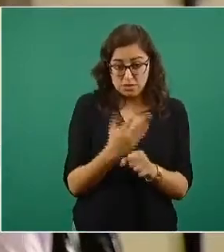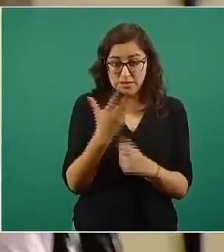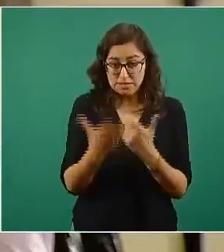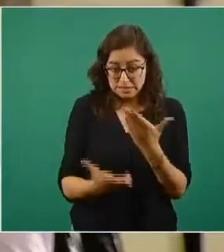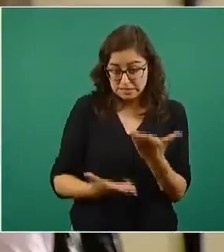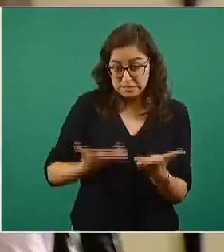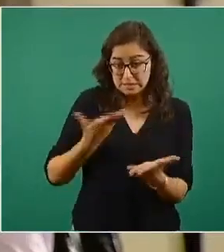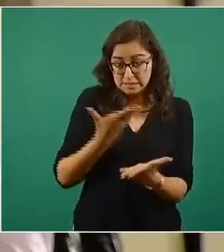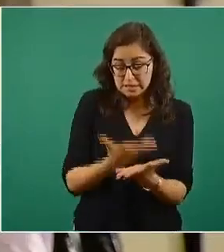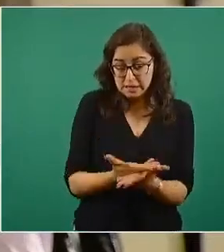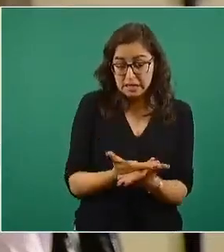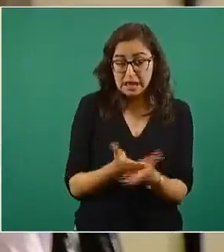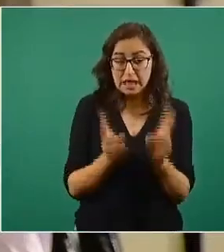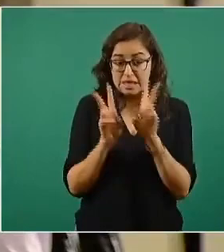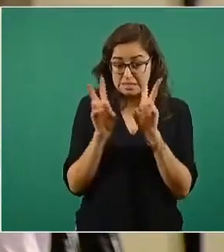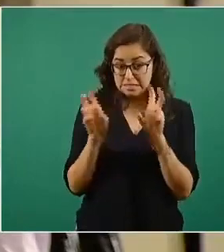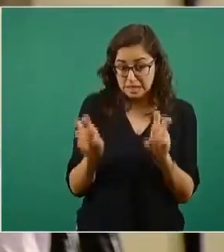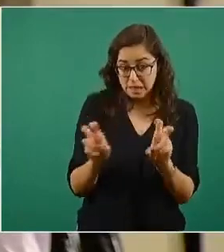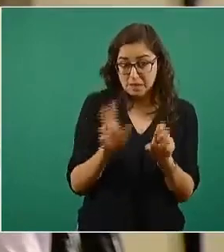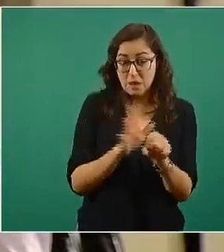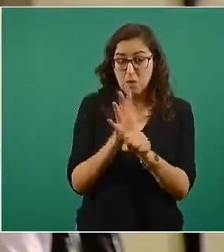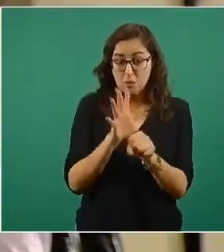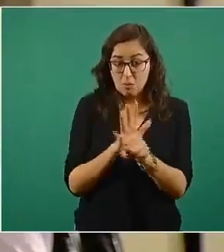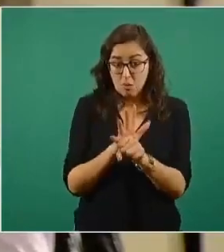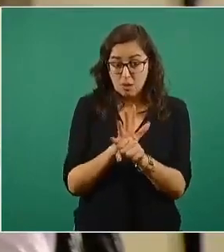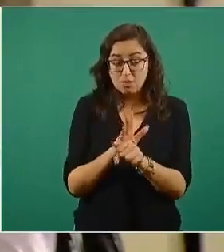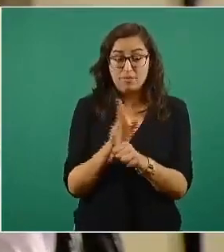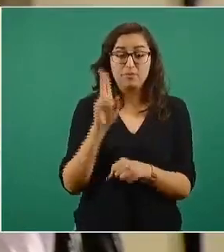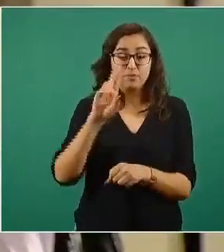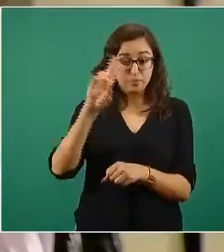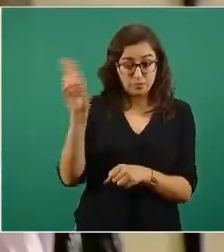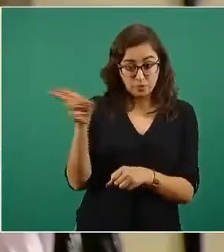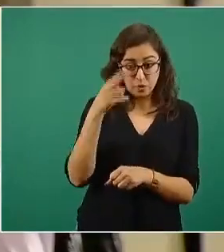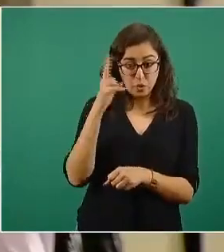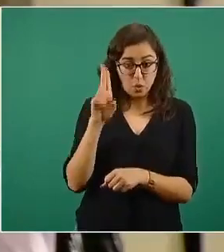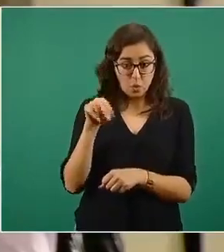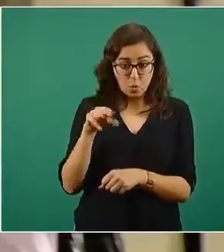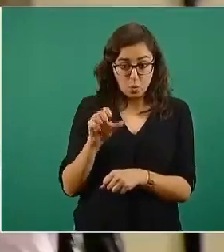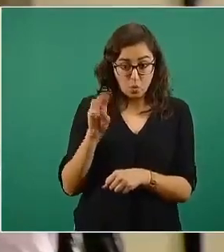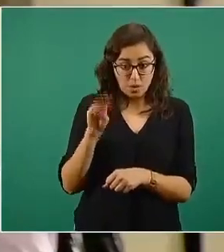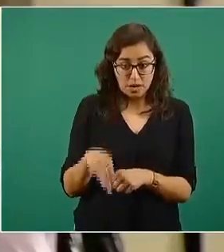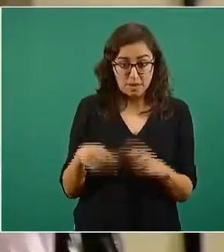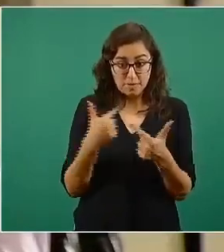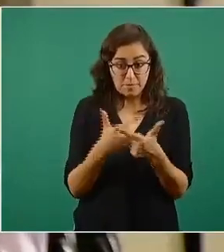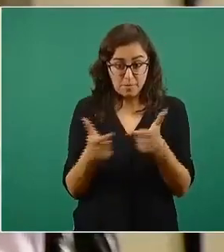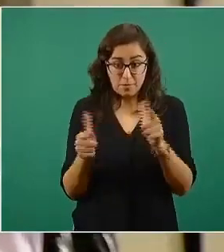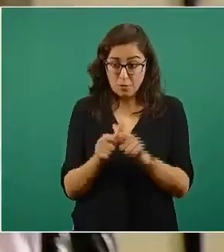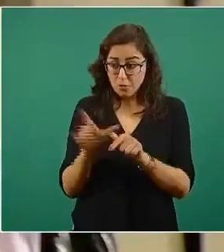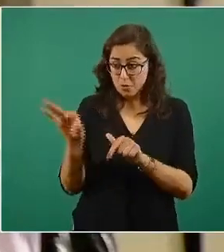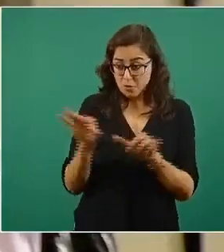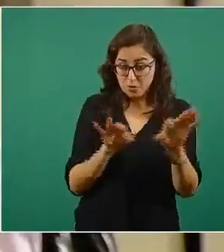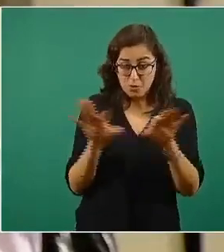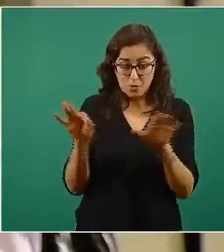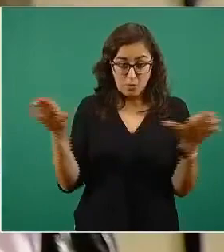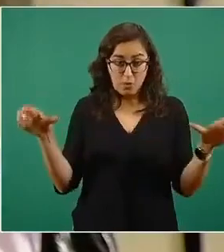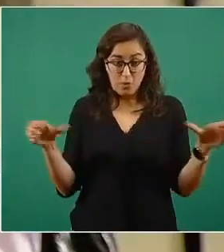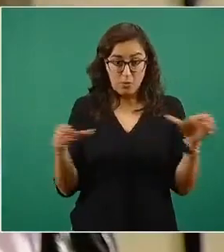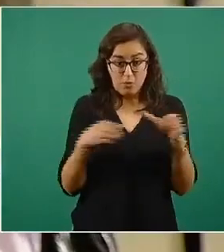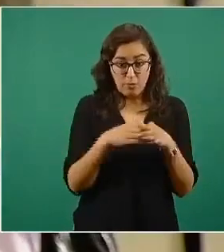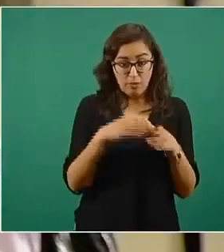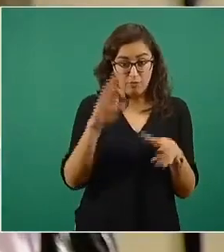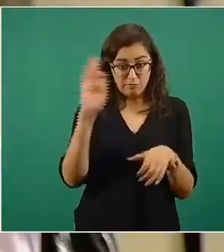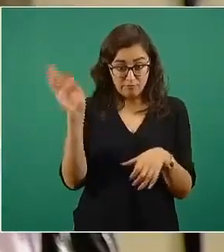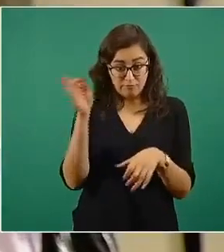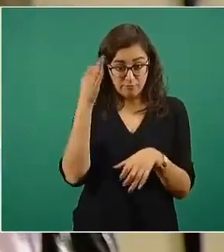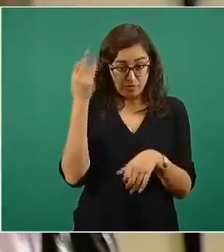que ha surgido acerca de las brigadas que está organizando la UNAM, las cuales está llevada a cabo por la Facultad de